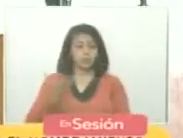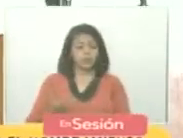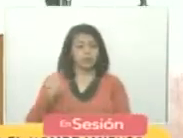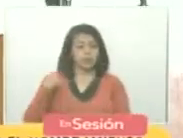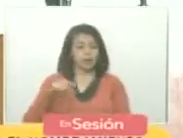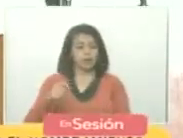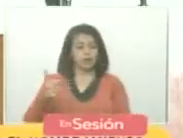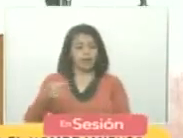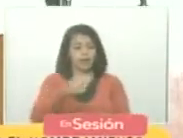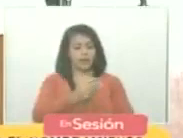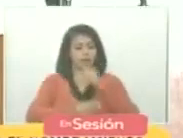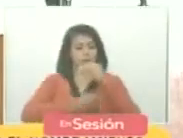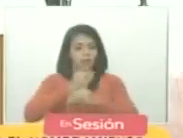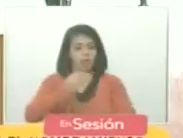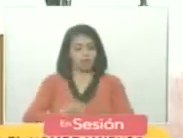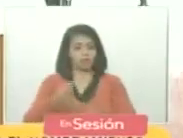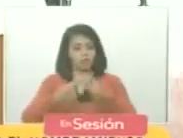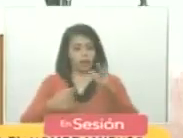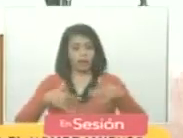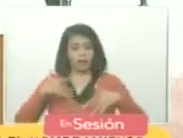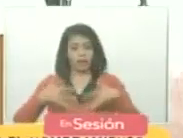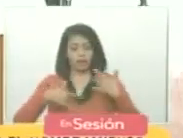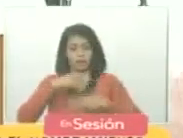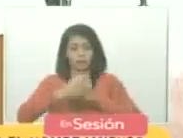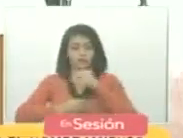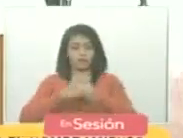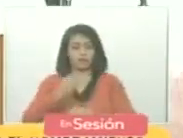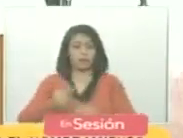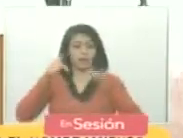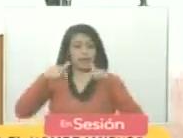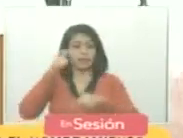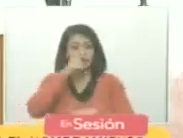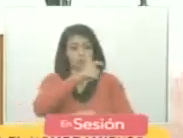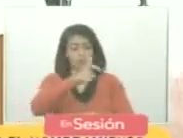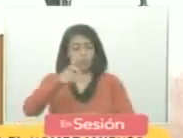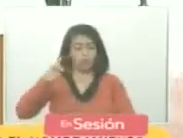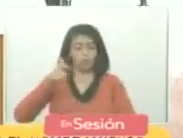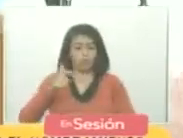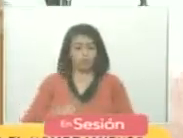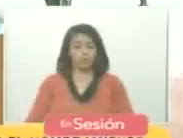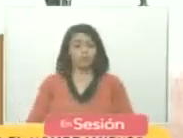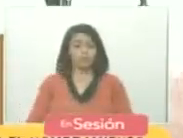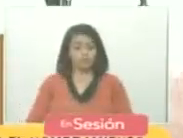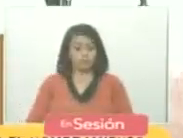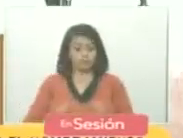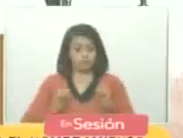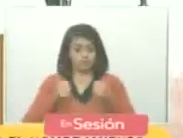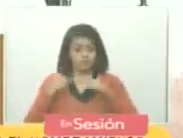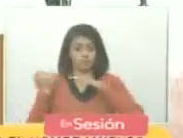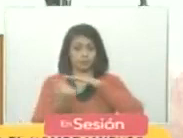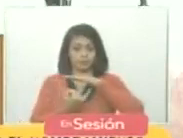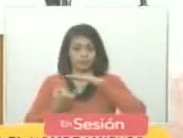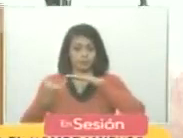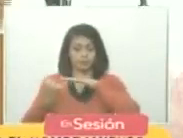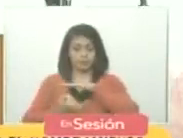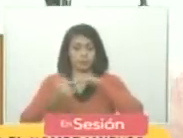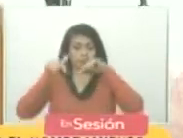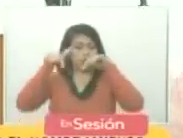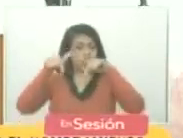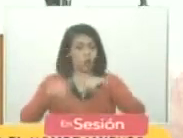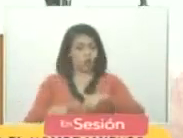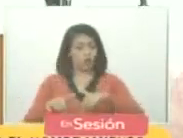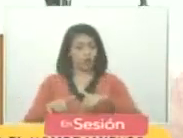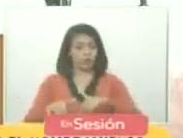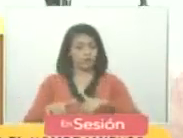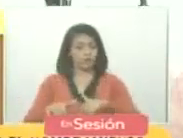tiene cada hecho, cada gesto, cada acto que haga este pueblo desde sus instituciones. Y